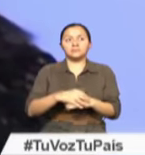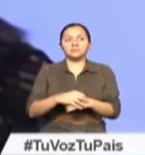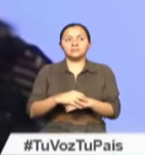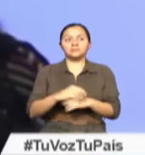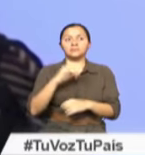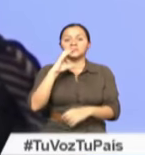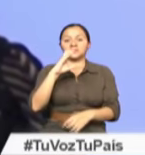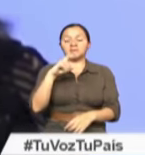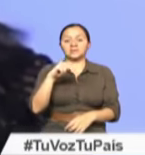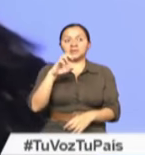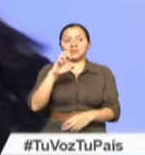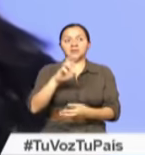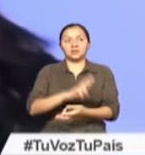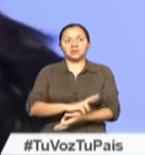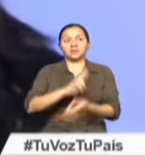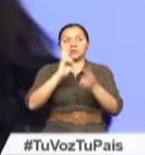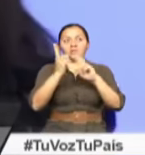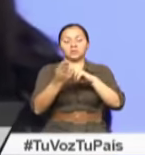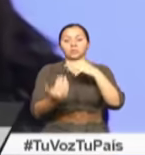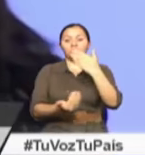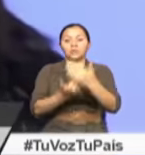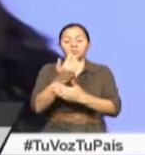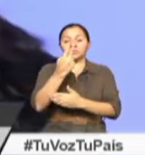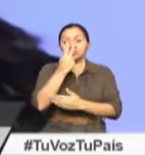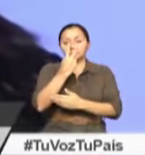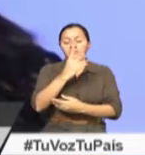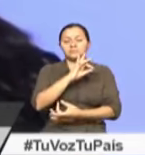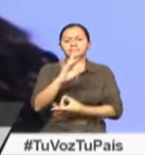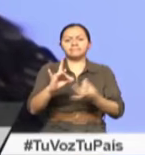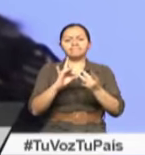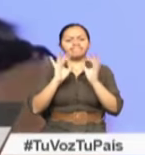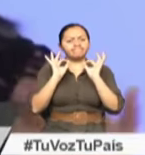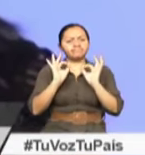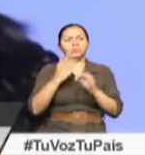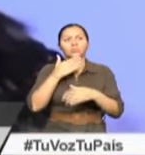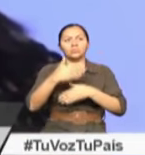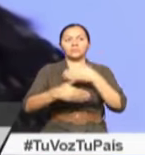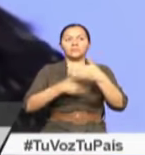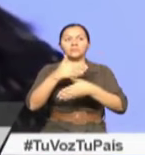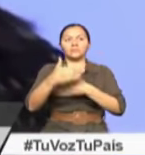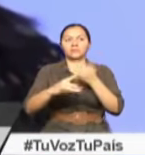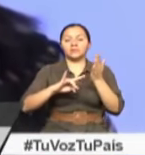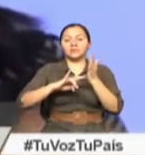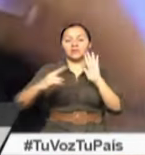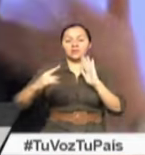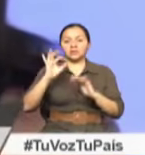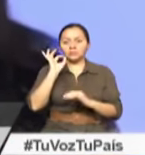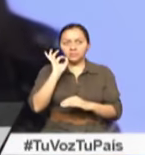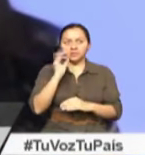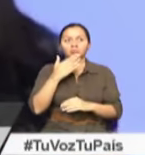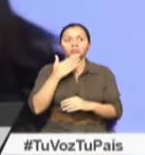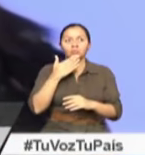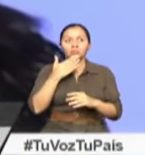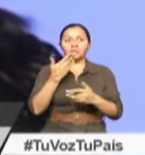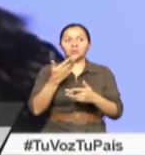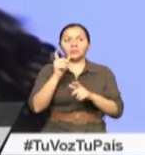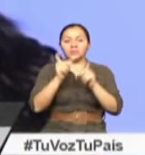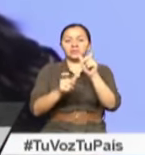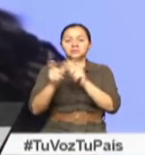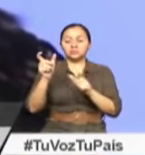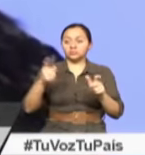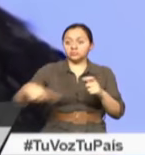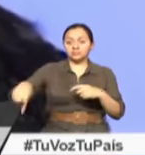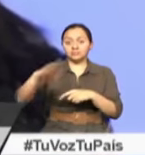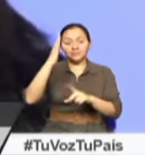Electoral Renovado, Moderno, lo que busca es precisamente darle esa tecnicidad al alcance del ciudadano, al